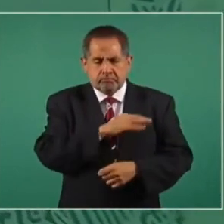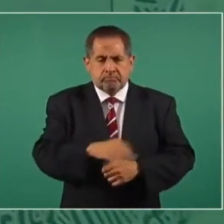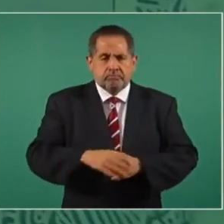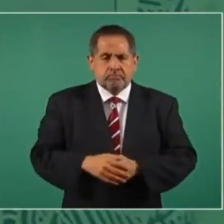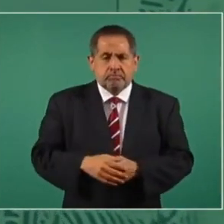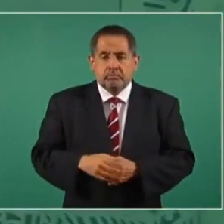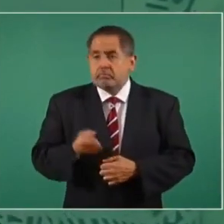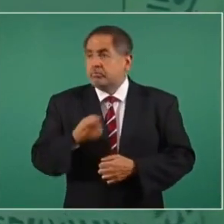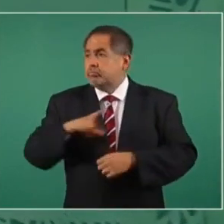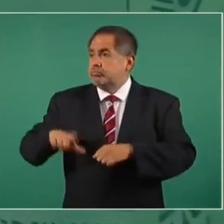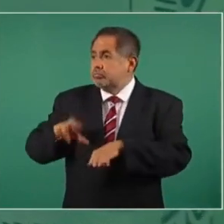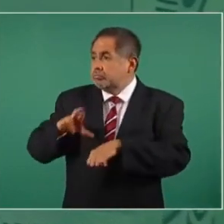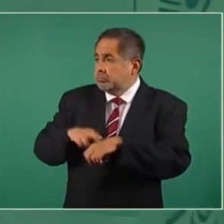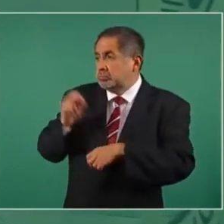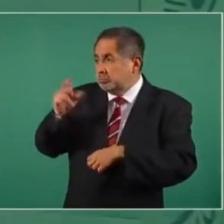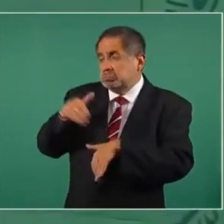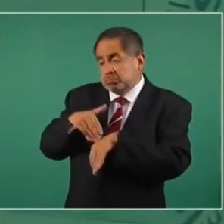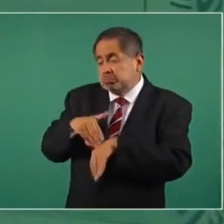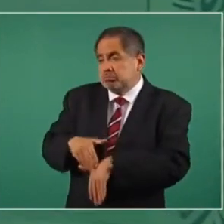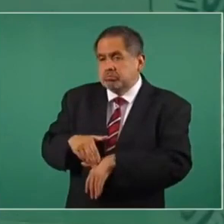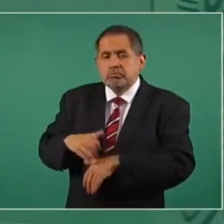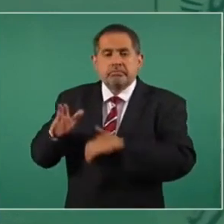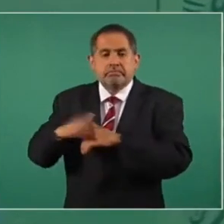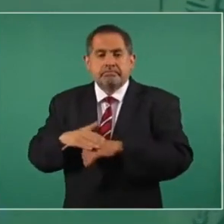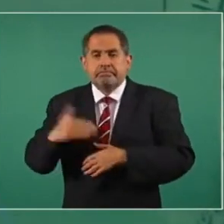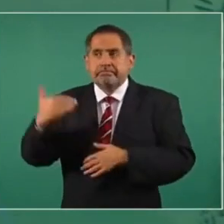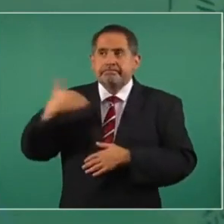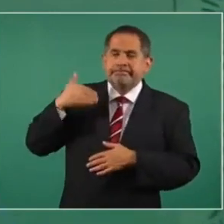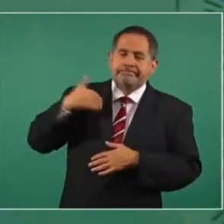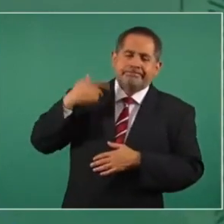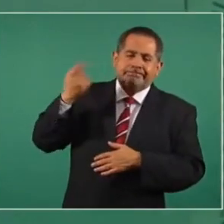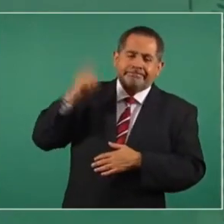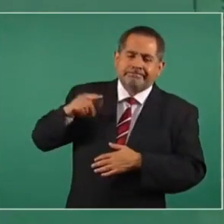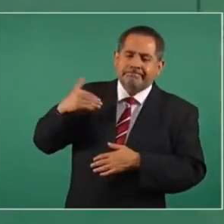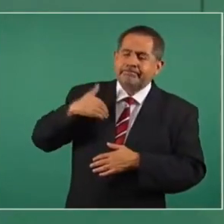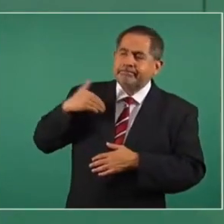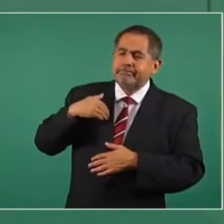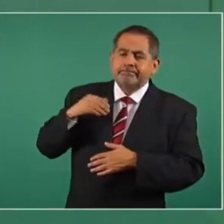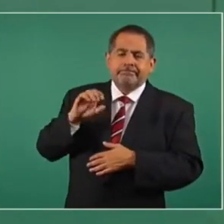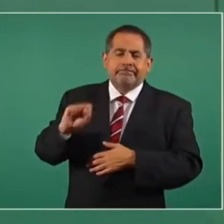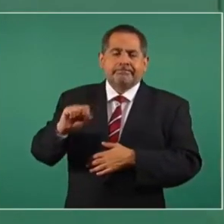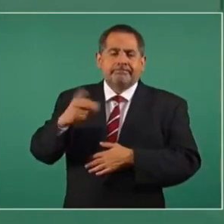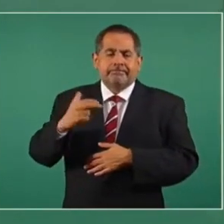Y aceptaban, porque se los pedían de Hacienda.